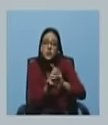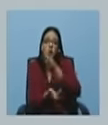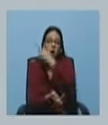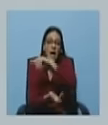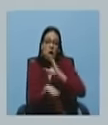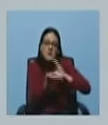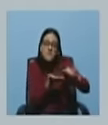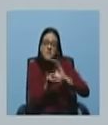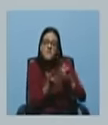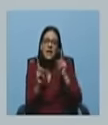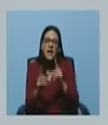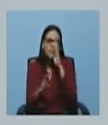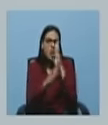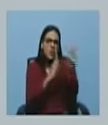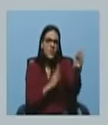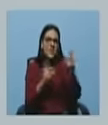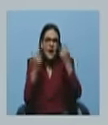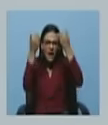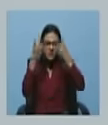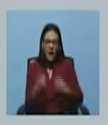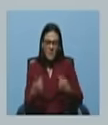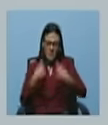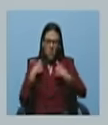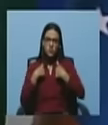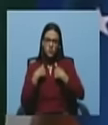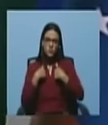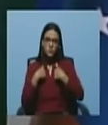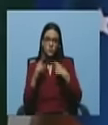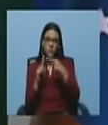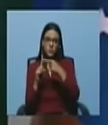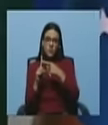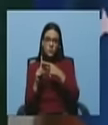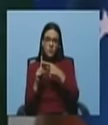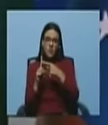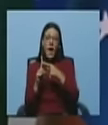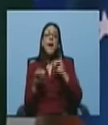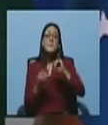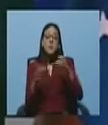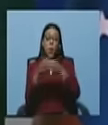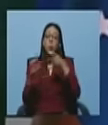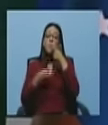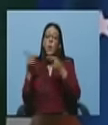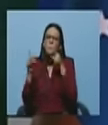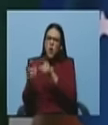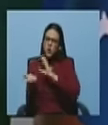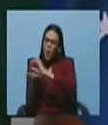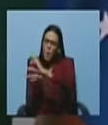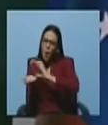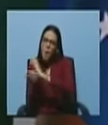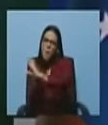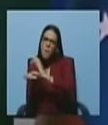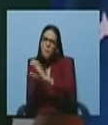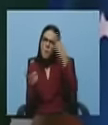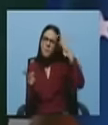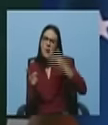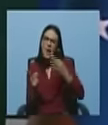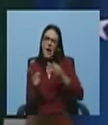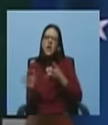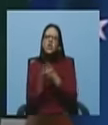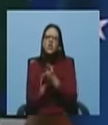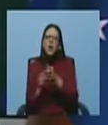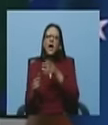financió directamente él a su partido para